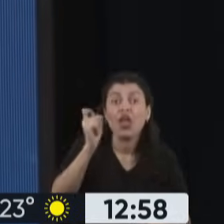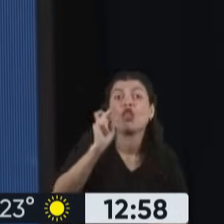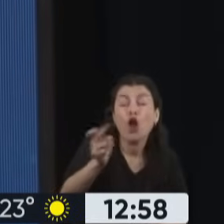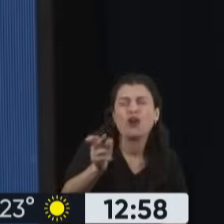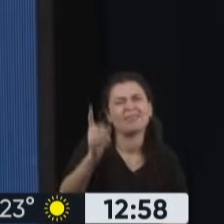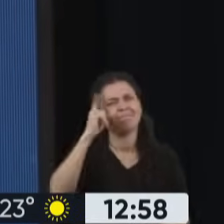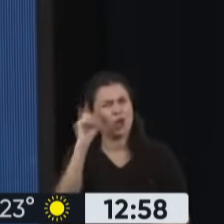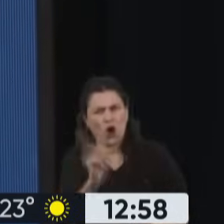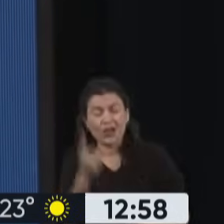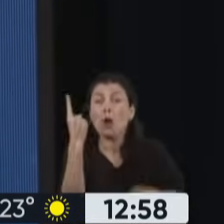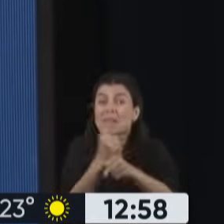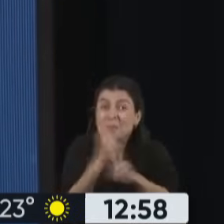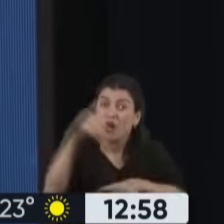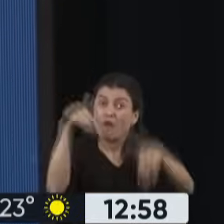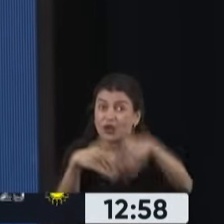elecciones.